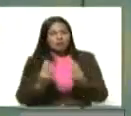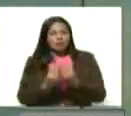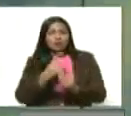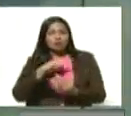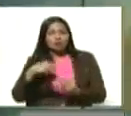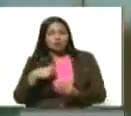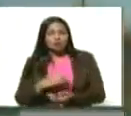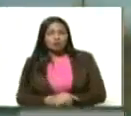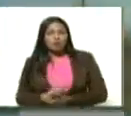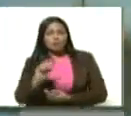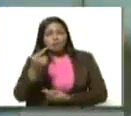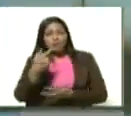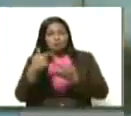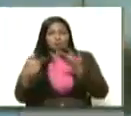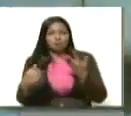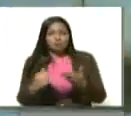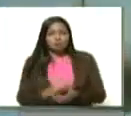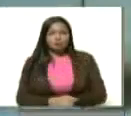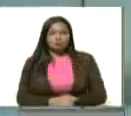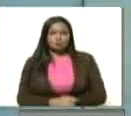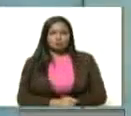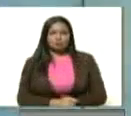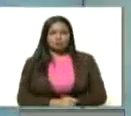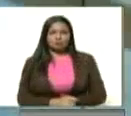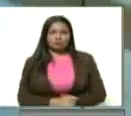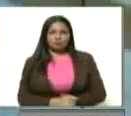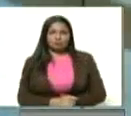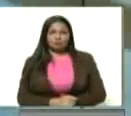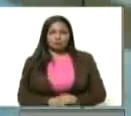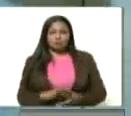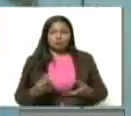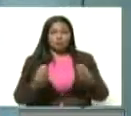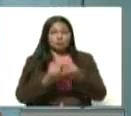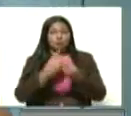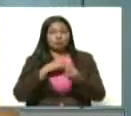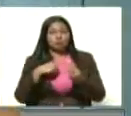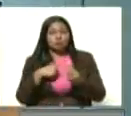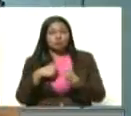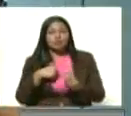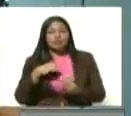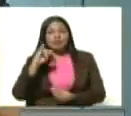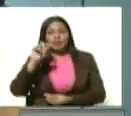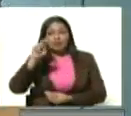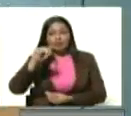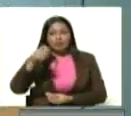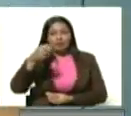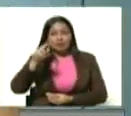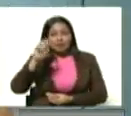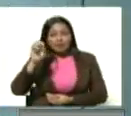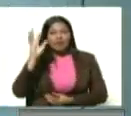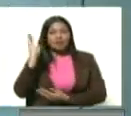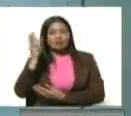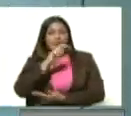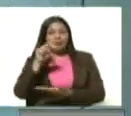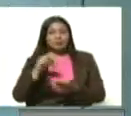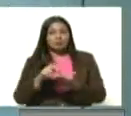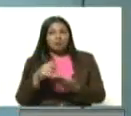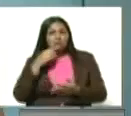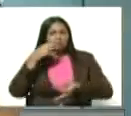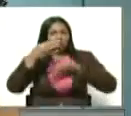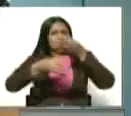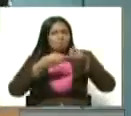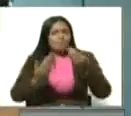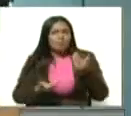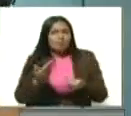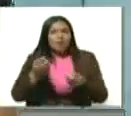sea la primera de varias. Ay, claro que sí. Y que esté con nosotros, diputada Ingrid Barón, diputada de la Asamblea Nacional, hablándonos de la importancia que